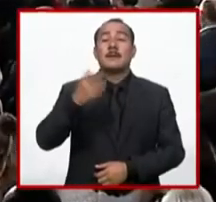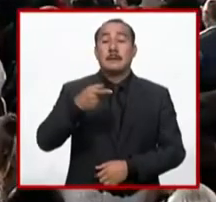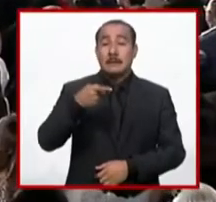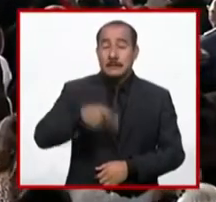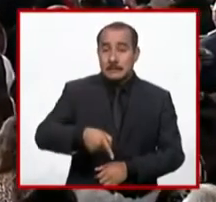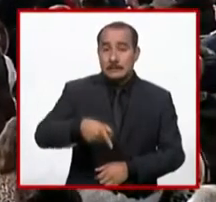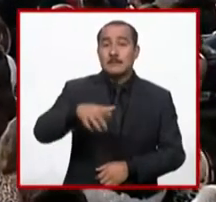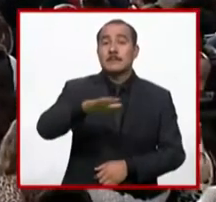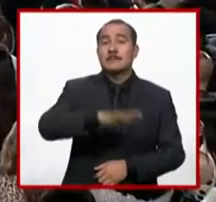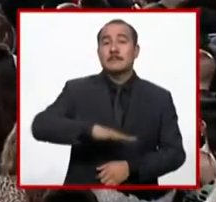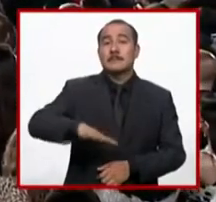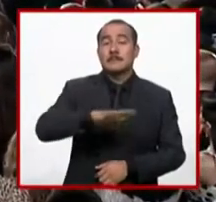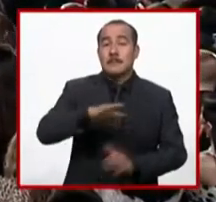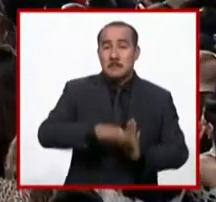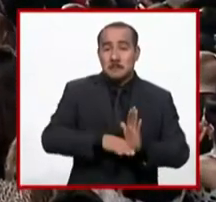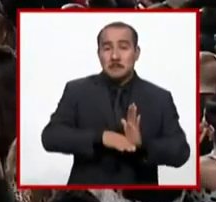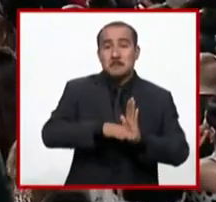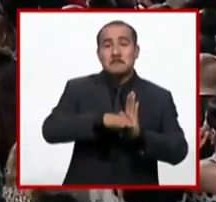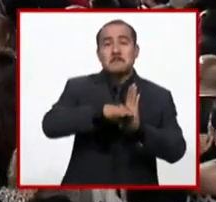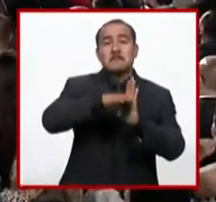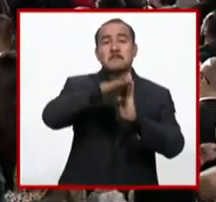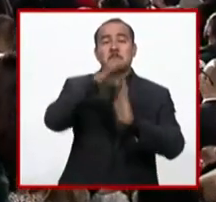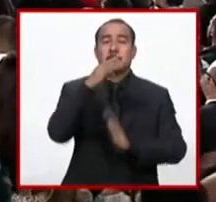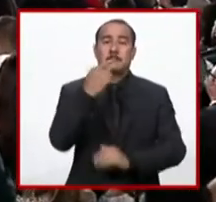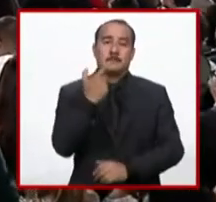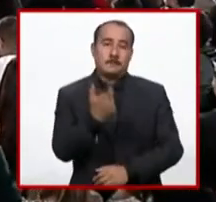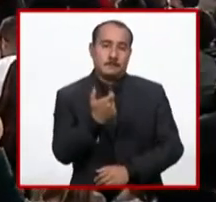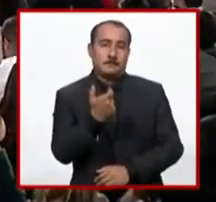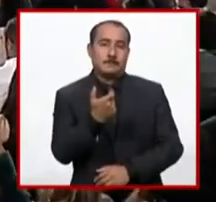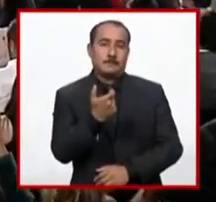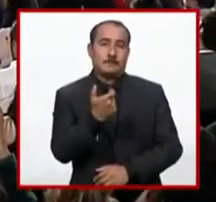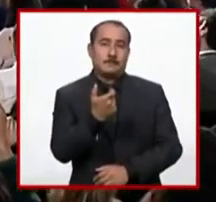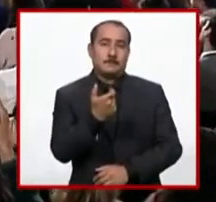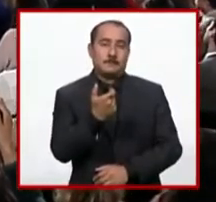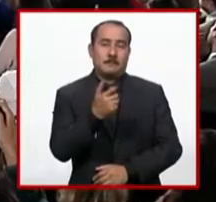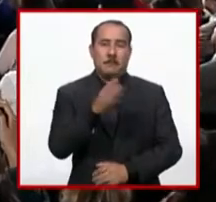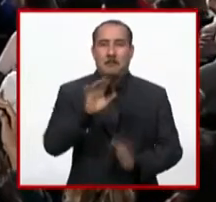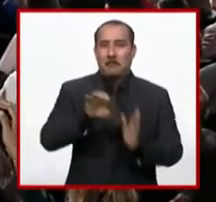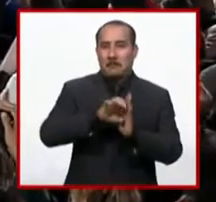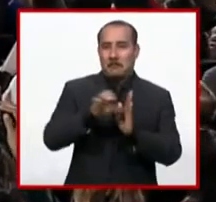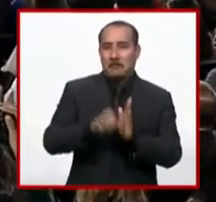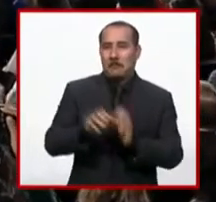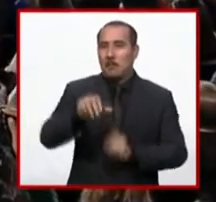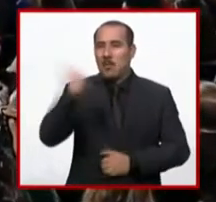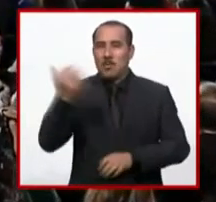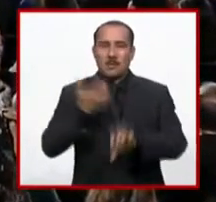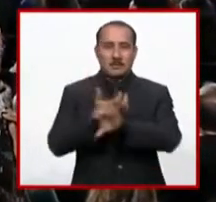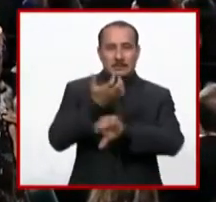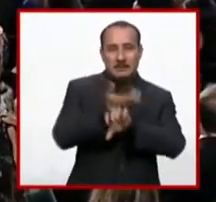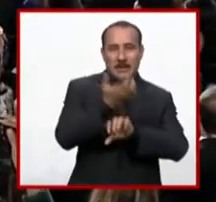más ha crecido en estos últimos 10 años, comparado con Oaxaca.